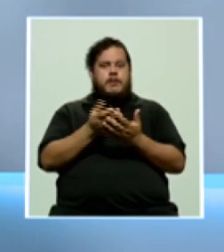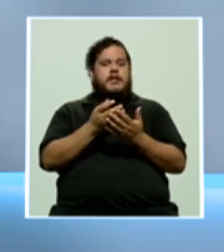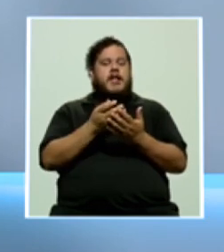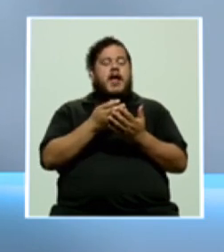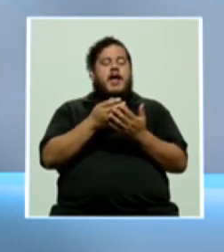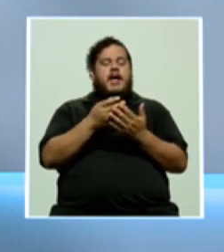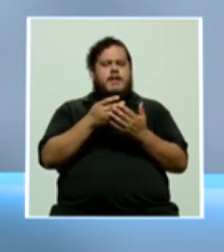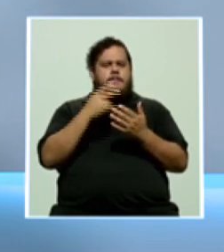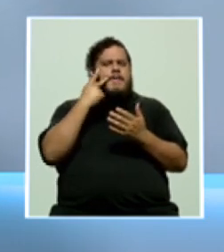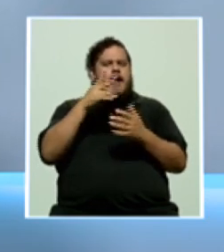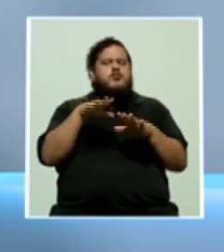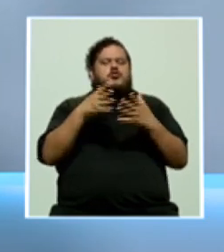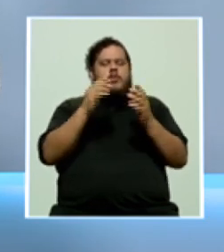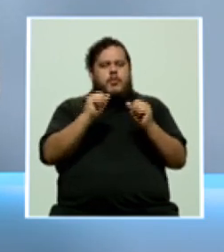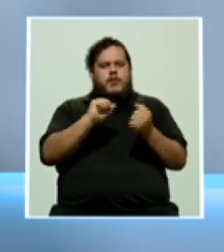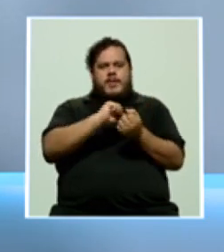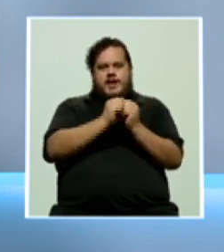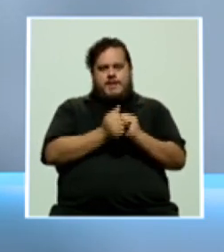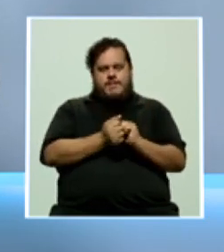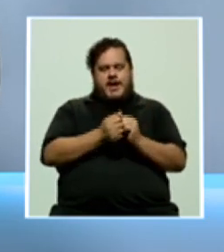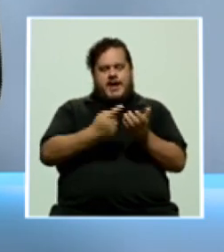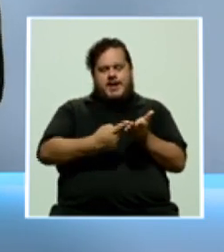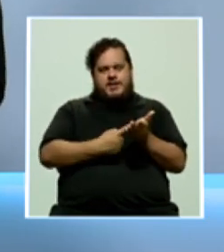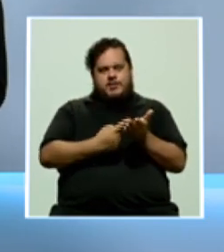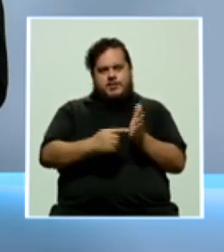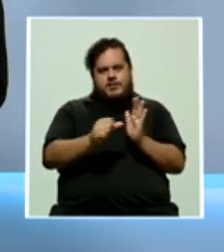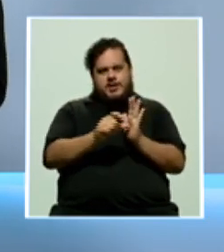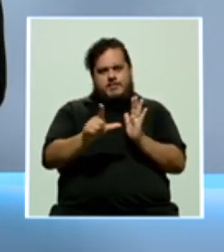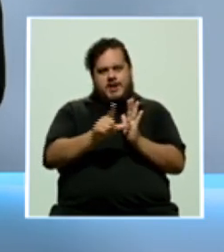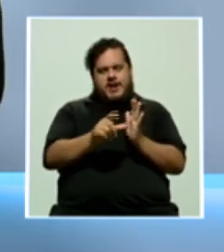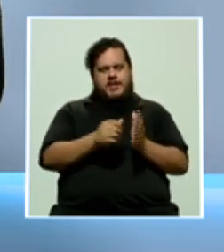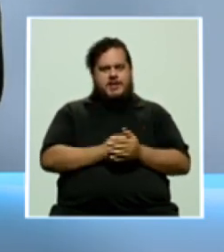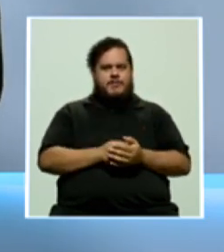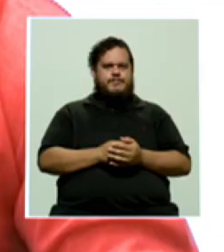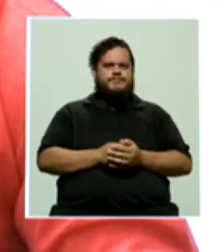ya anteriormente en las discusiones en la Asamblea Legislativa.